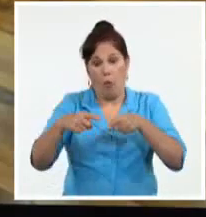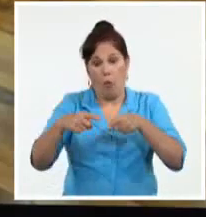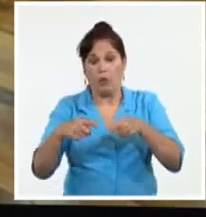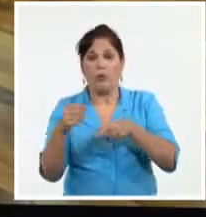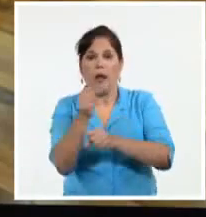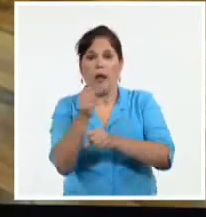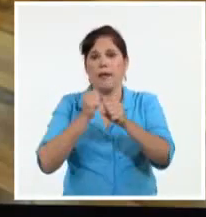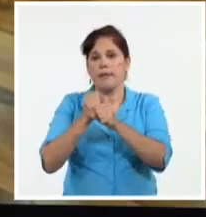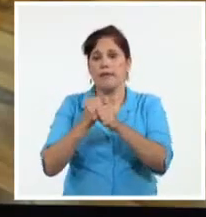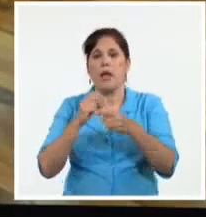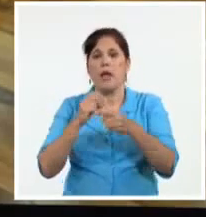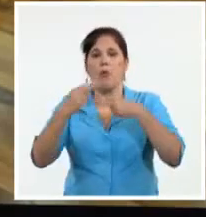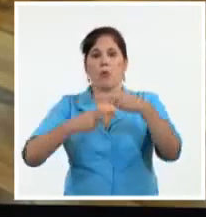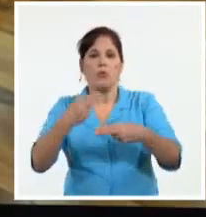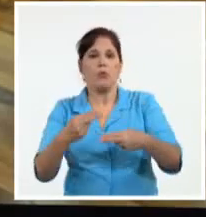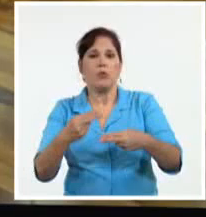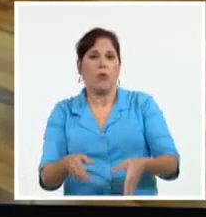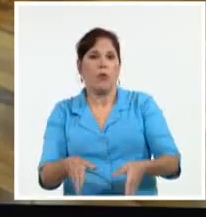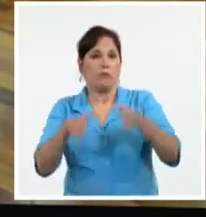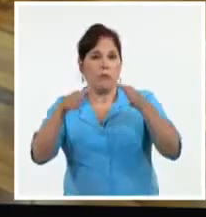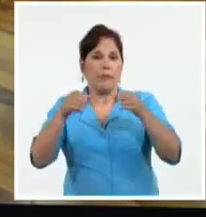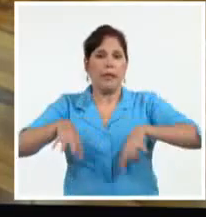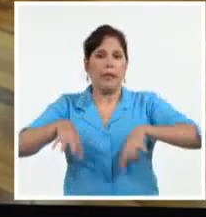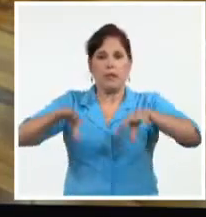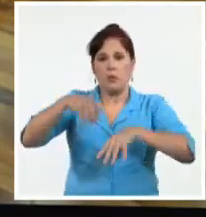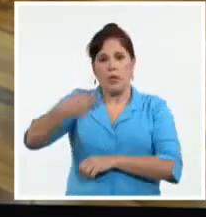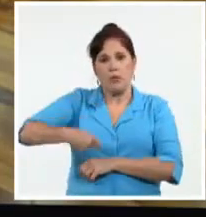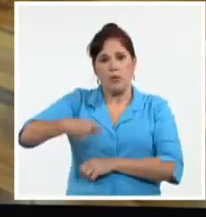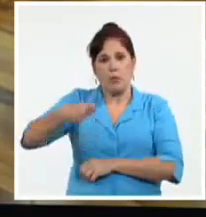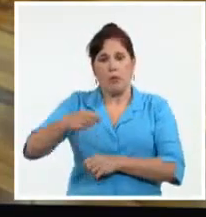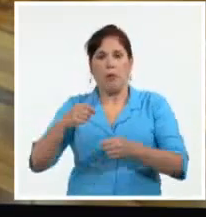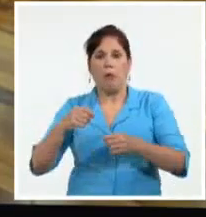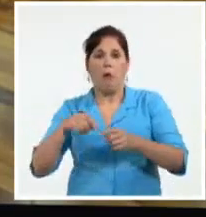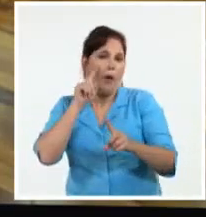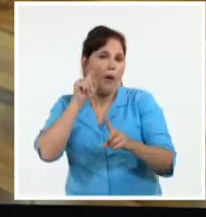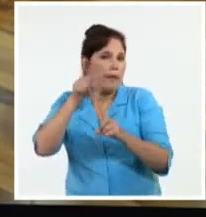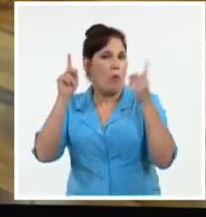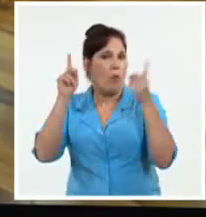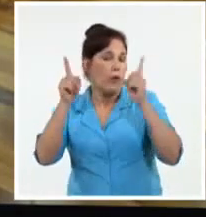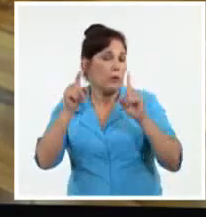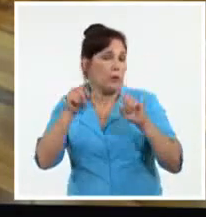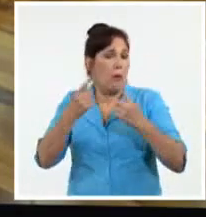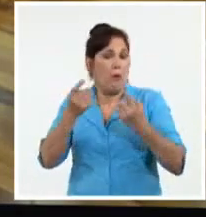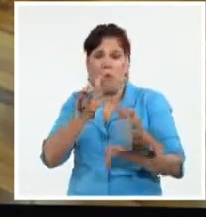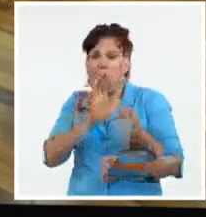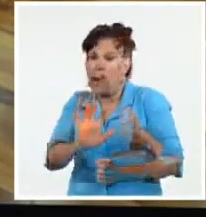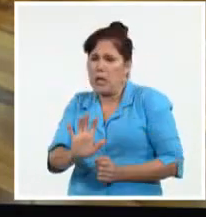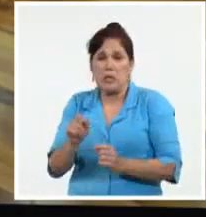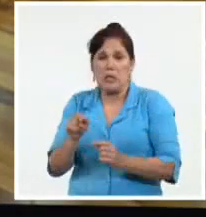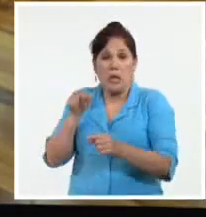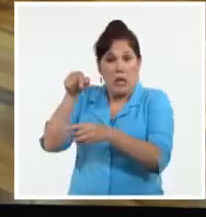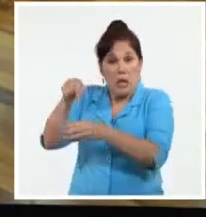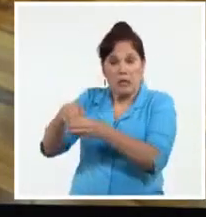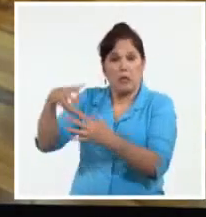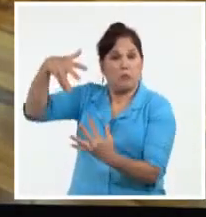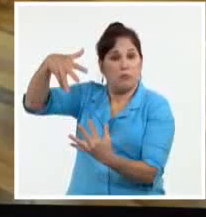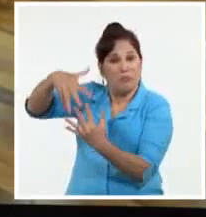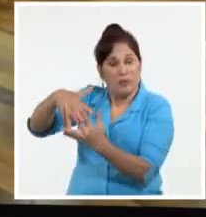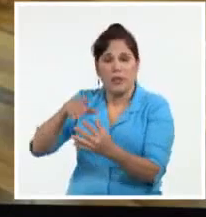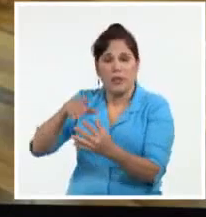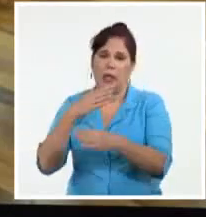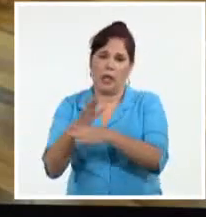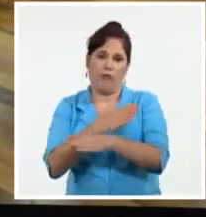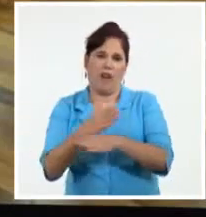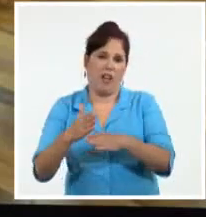hacer uso de crisis institucionales, sociales o de instrumentos judiciales con fines políticos o sencillamente un engendro híbrido, un poco de